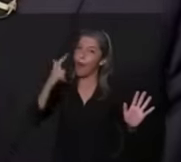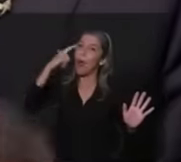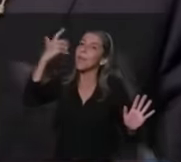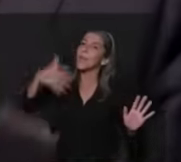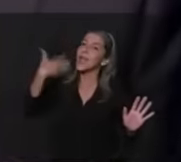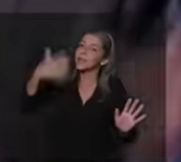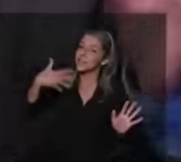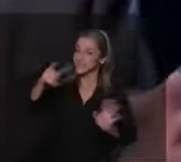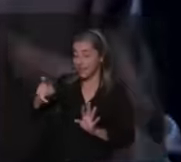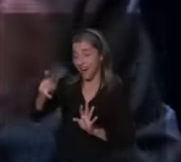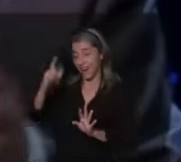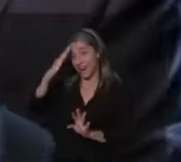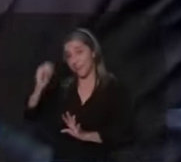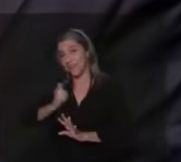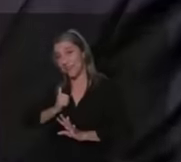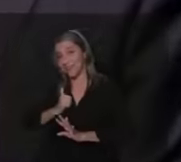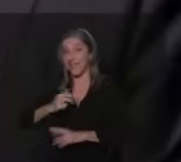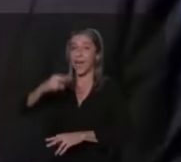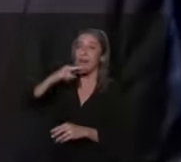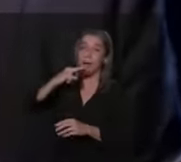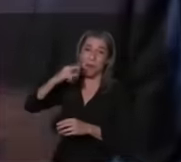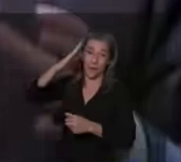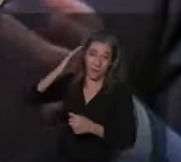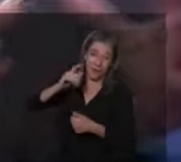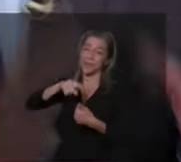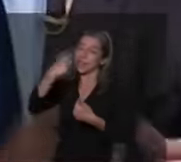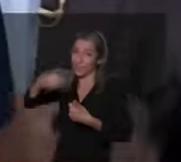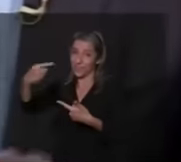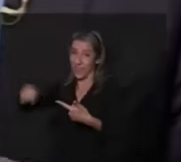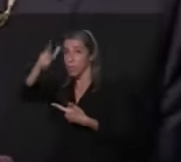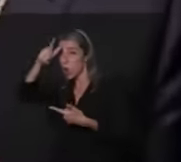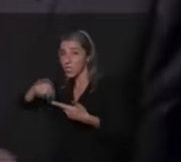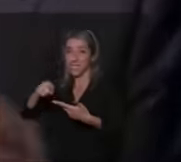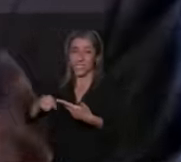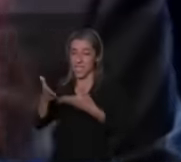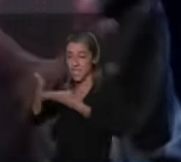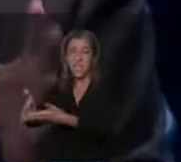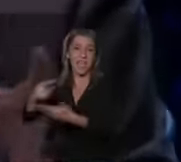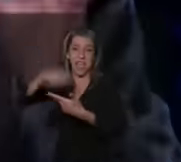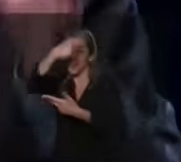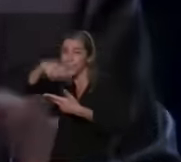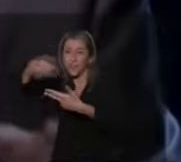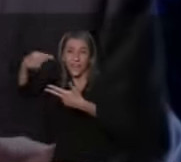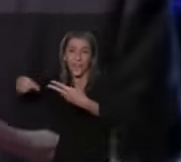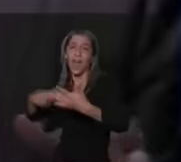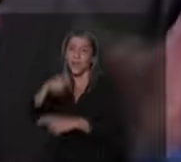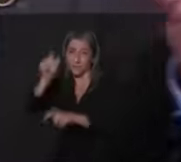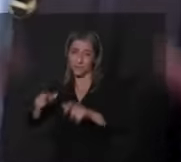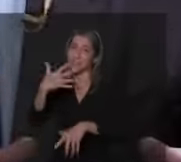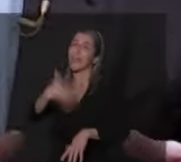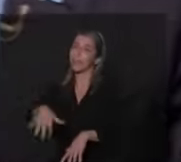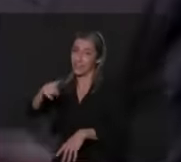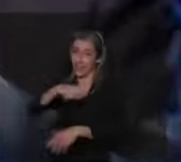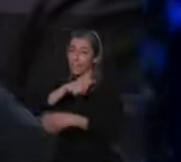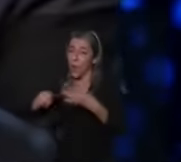La gente entiende policía, prefectura, gendarmería, policía aeronáutica, entiende claramente que hay una diferencia entre